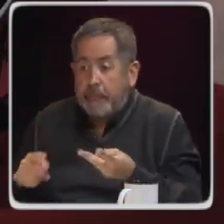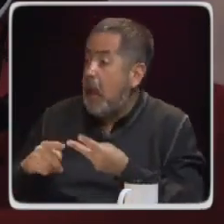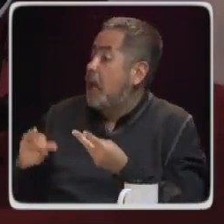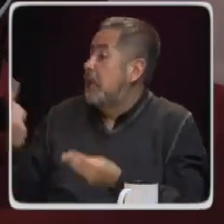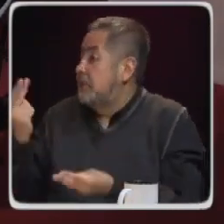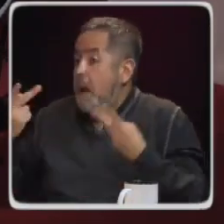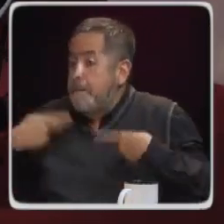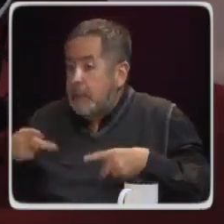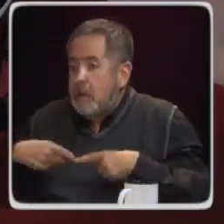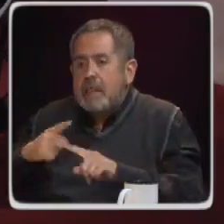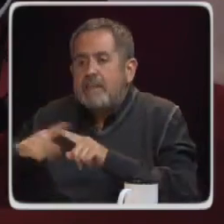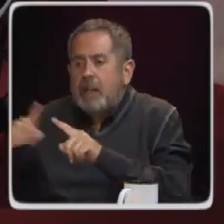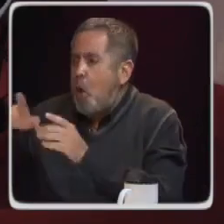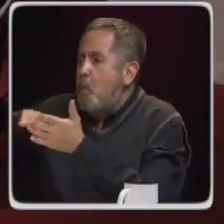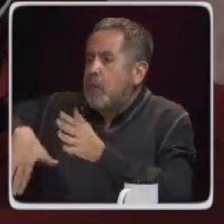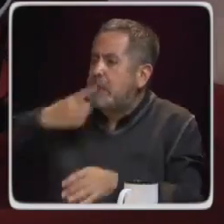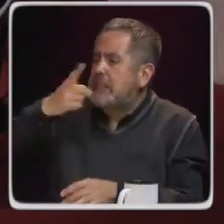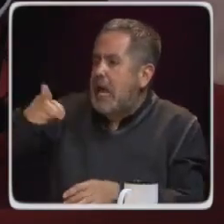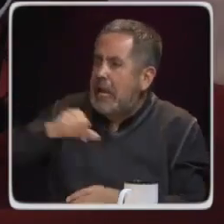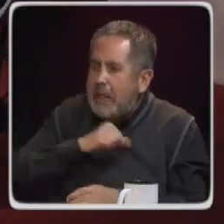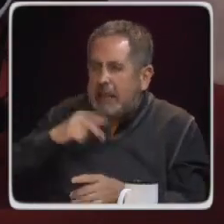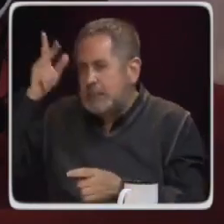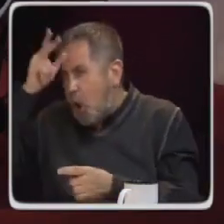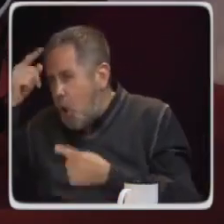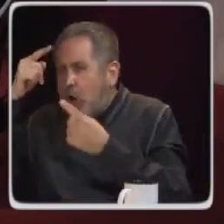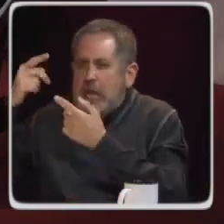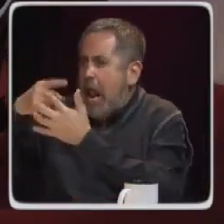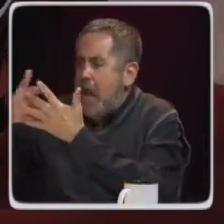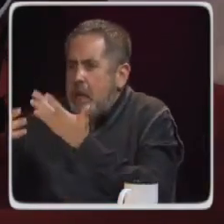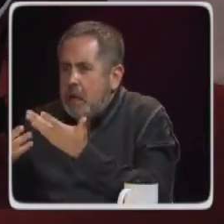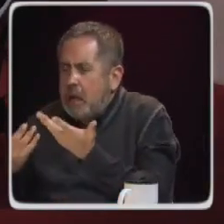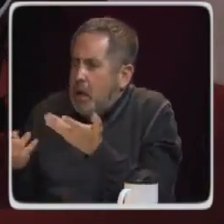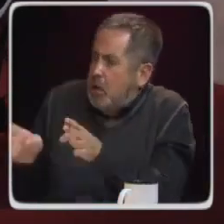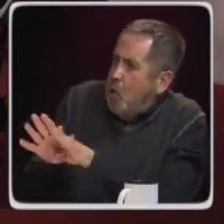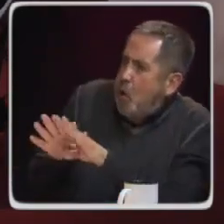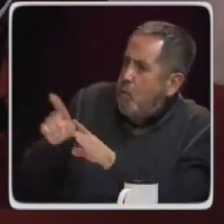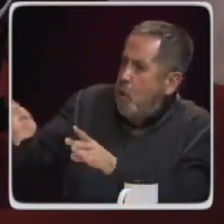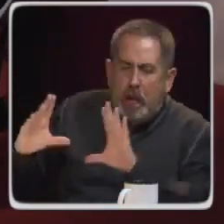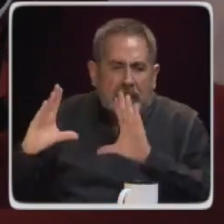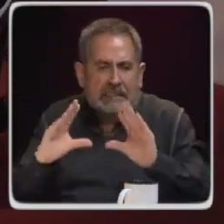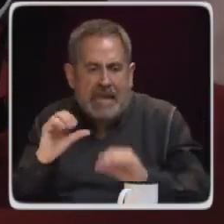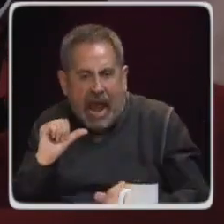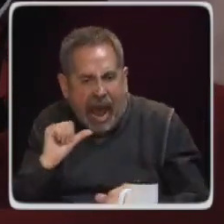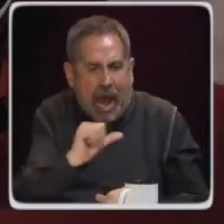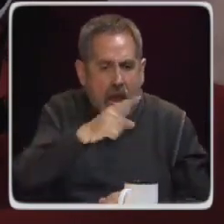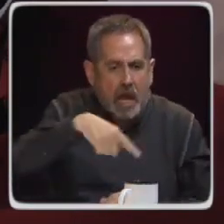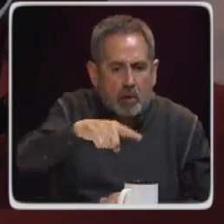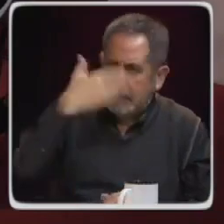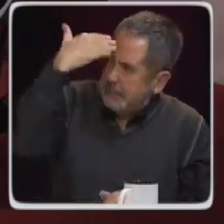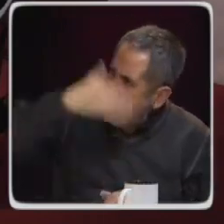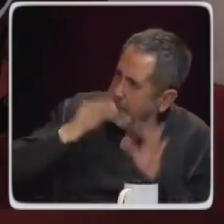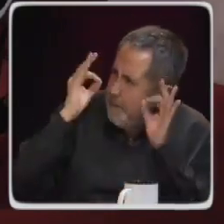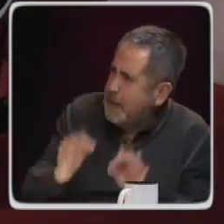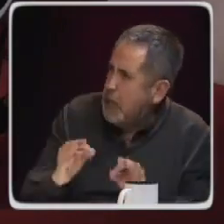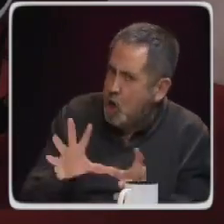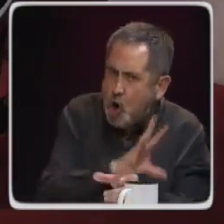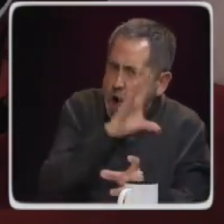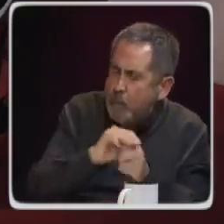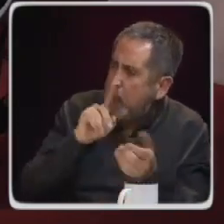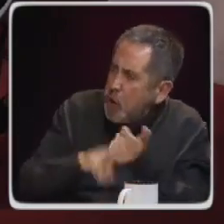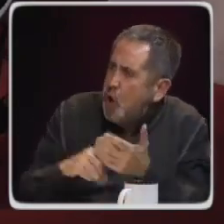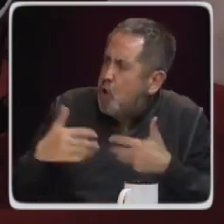lo marca la ley, pública, previa, informada, y no van a tener derecho a la ejecución de sus derechos